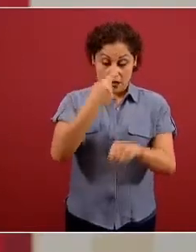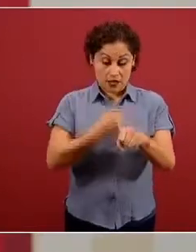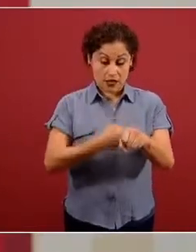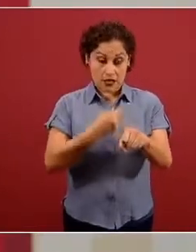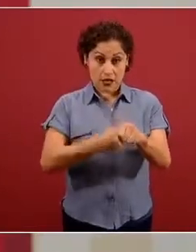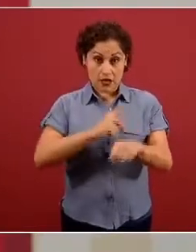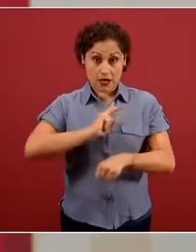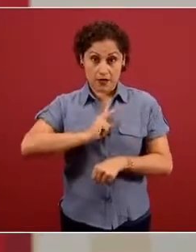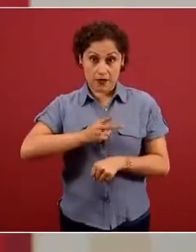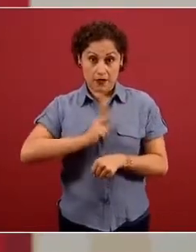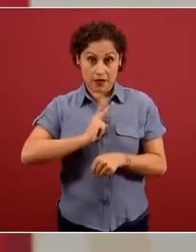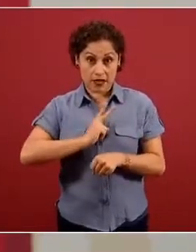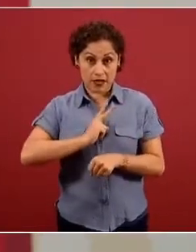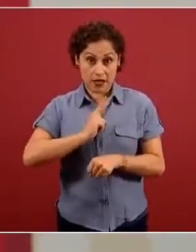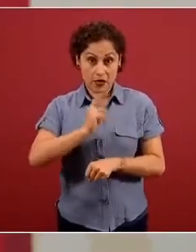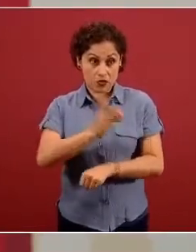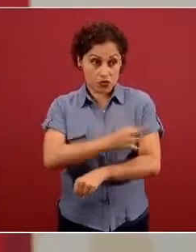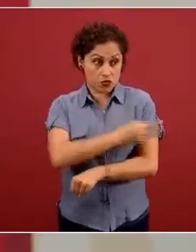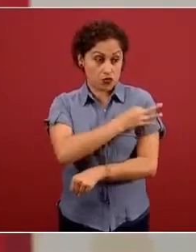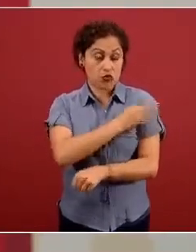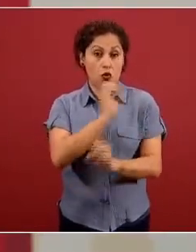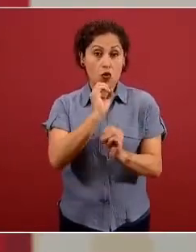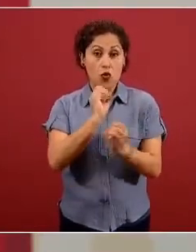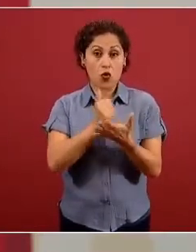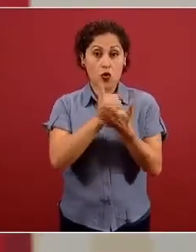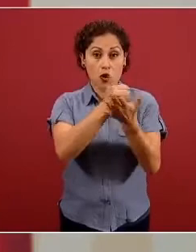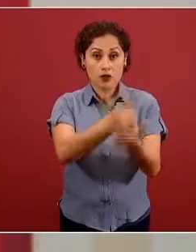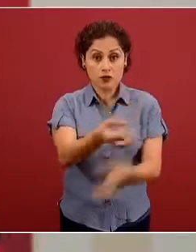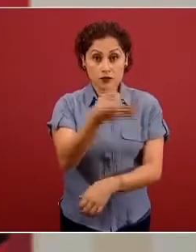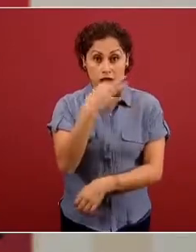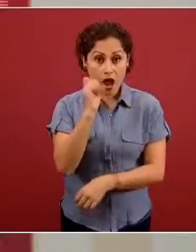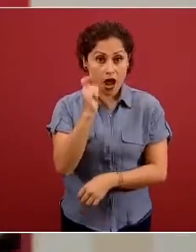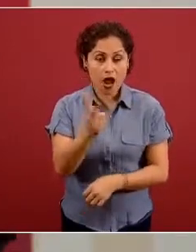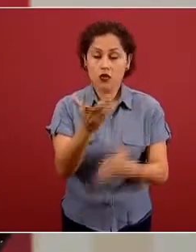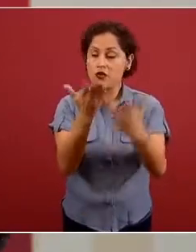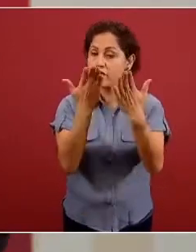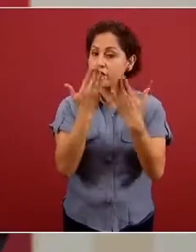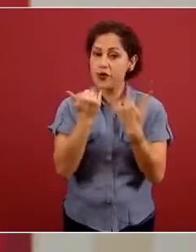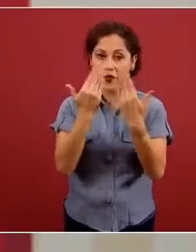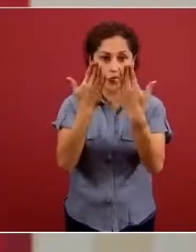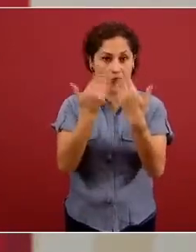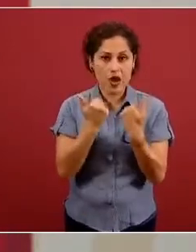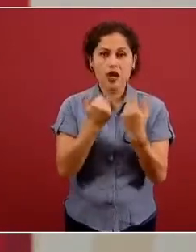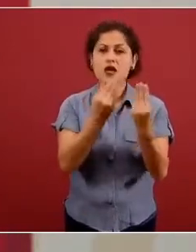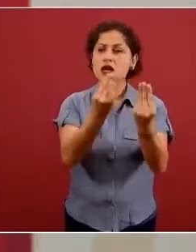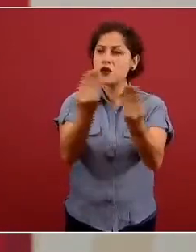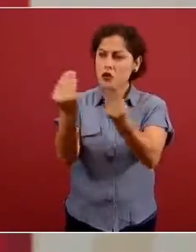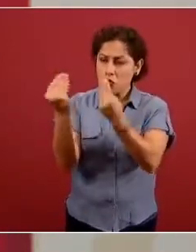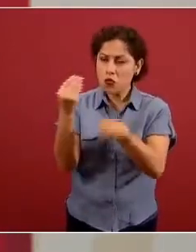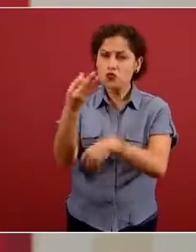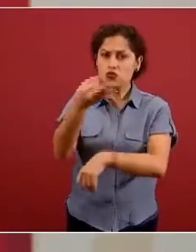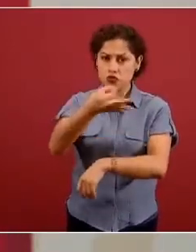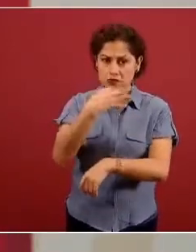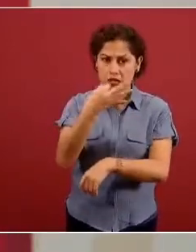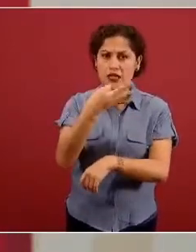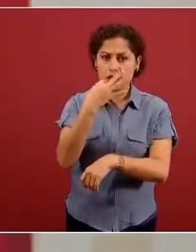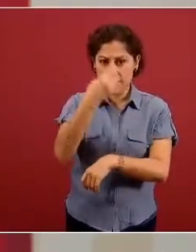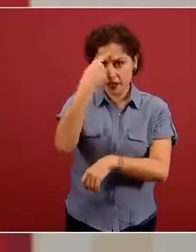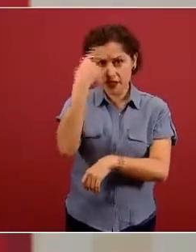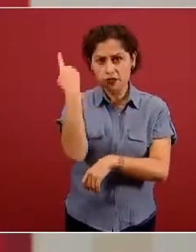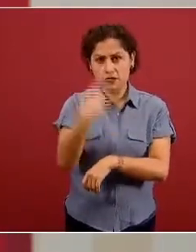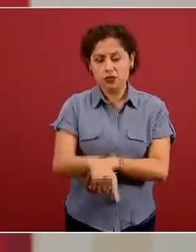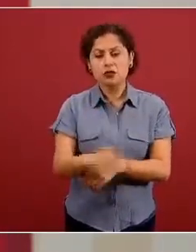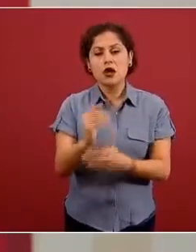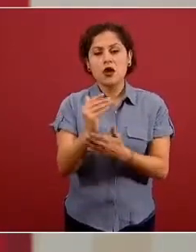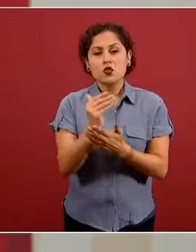del virus o repare el daño pulmonar en forma acelerada. Existen múltiples medicamentos que se utilizan durante el manejo médico